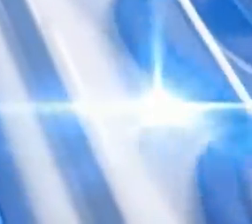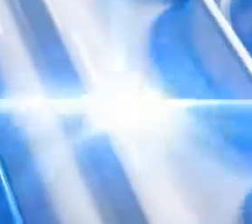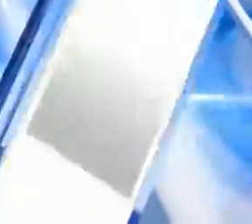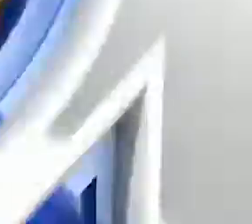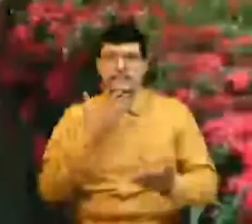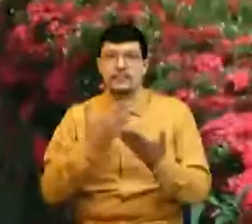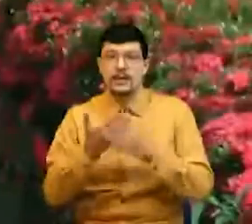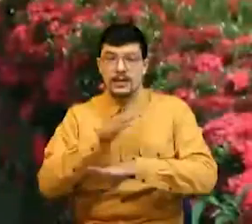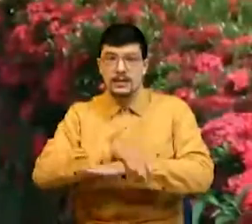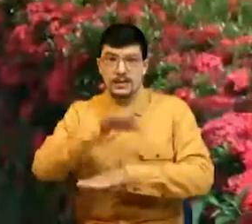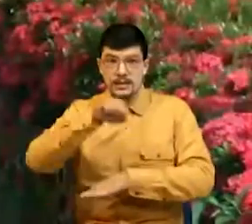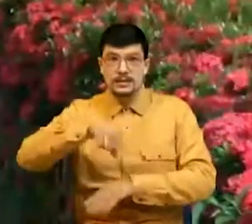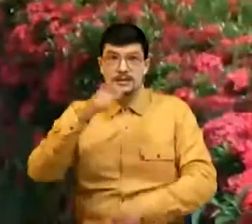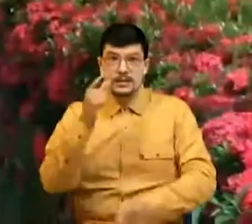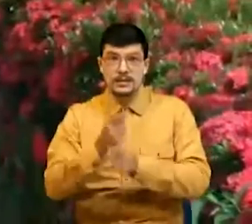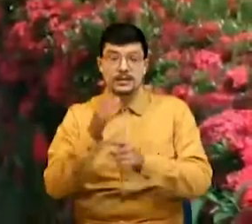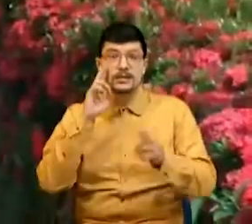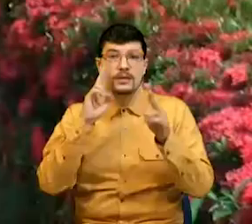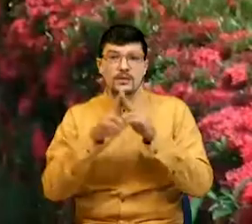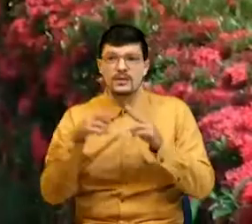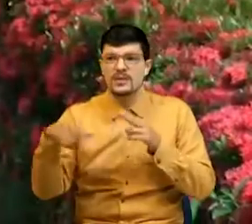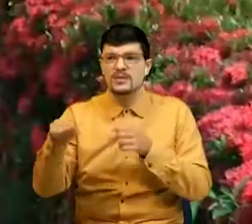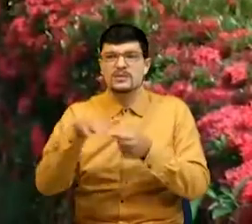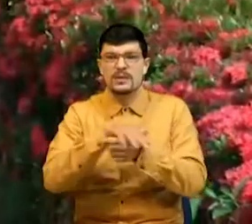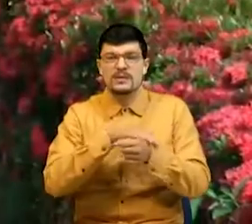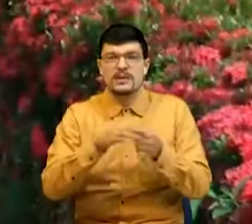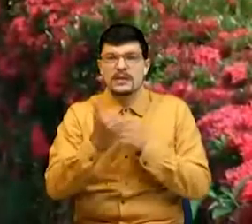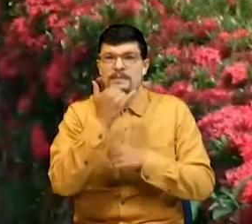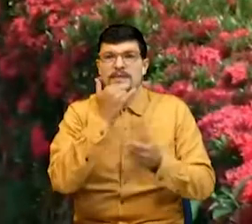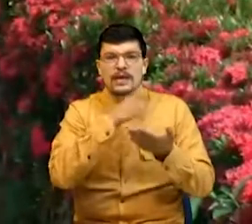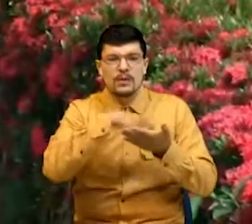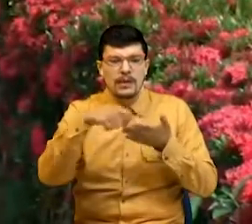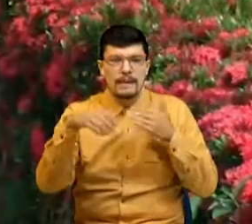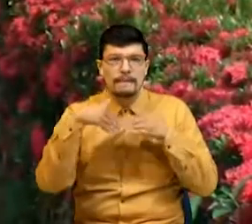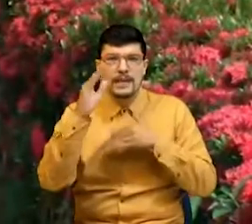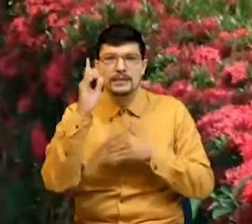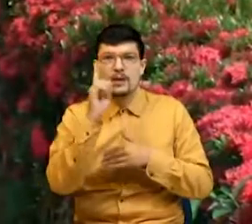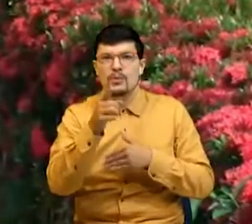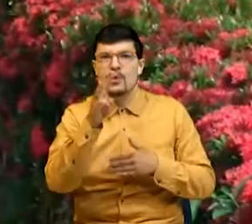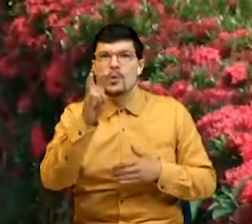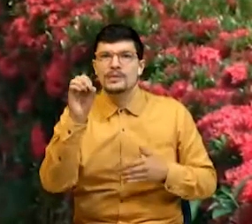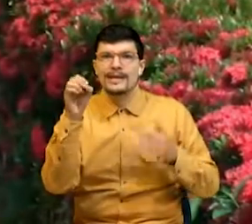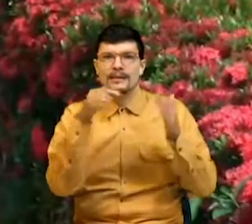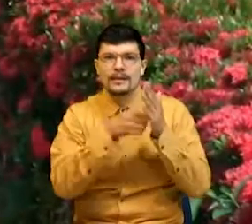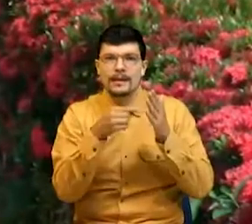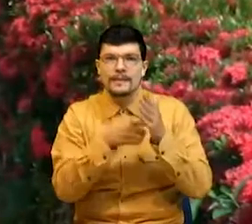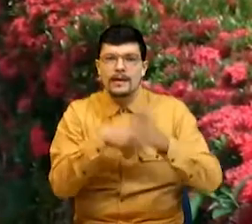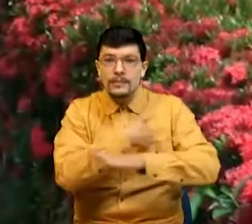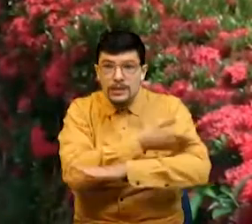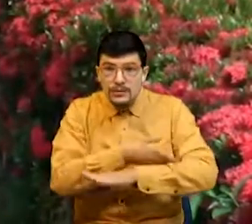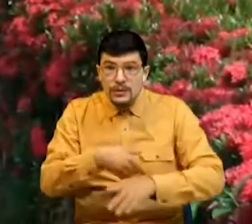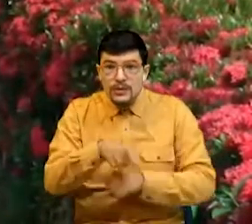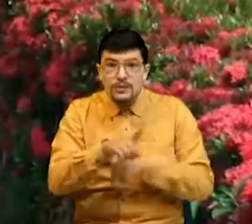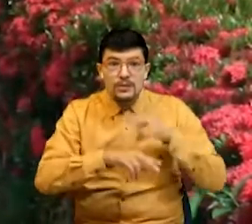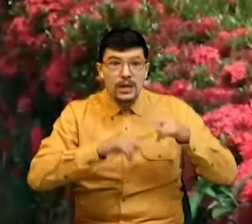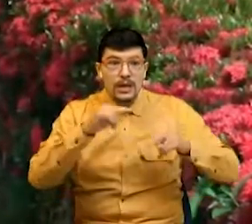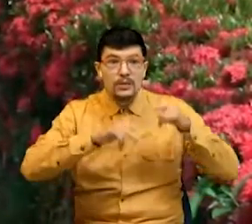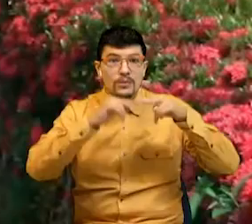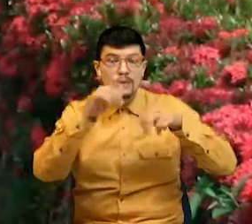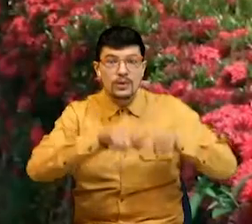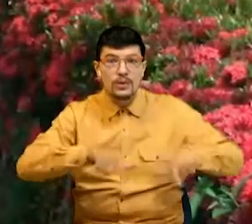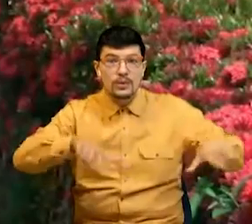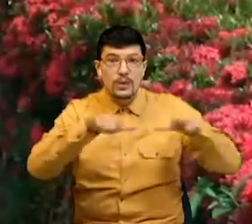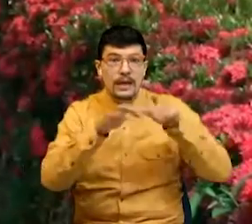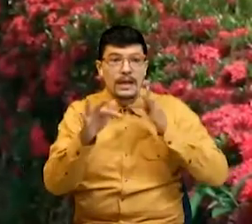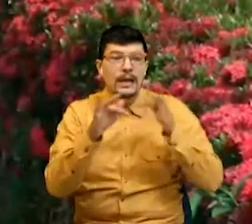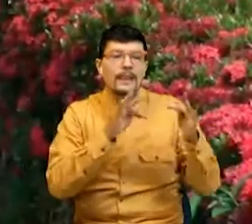Buenas tardes, se siguen conociendo detalles sobre lo que es este contrato de más de 180 mil millones de pesos para la construcción de la planta de tratamiento